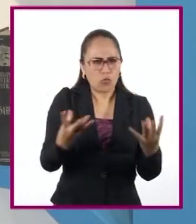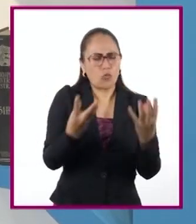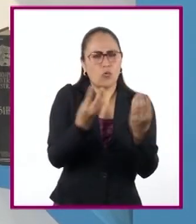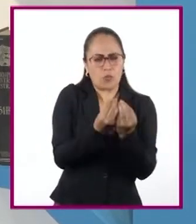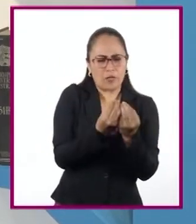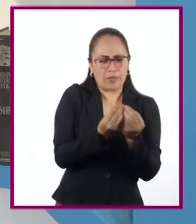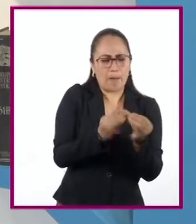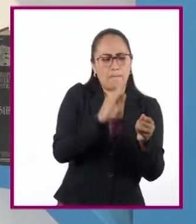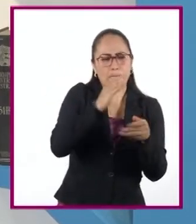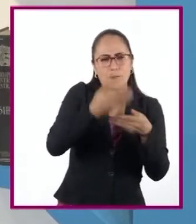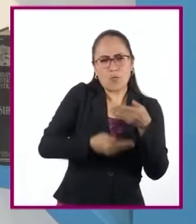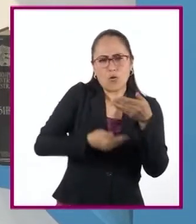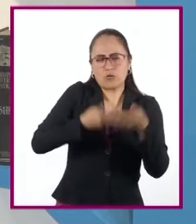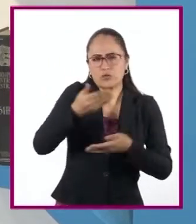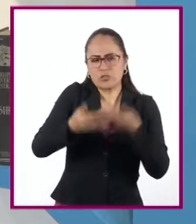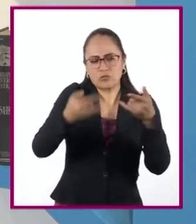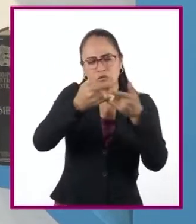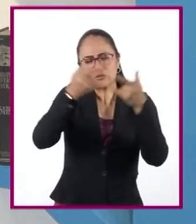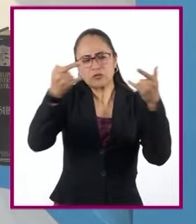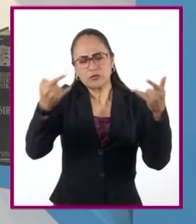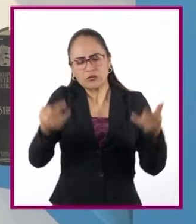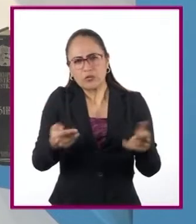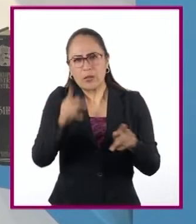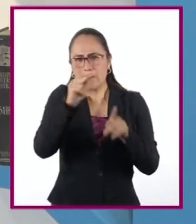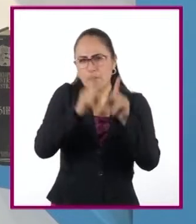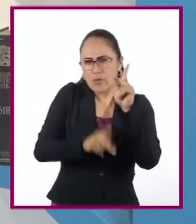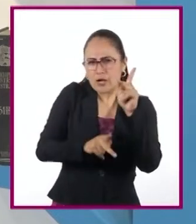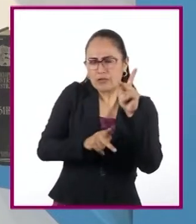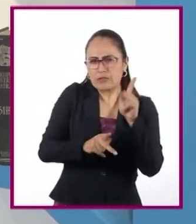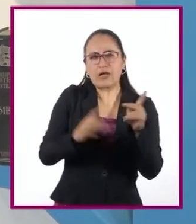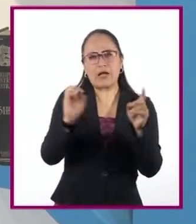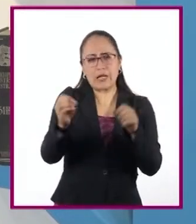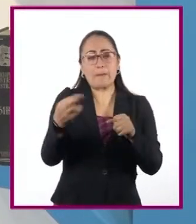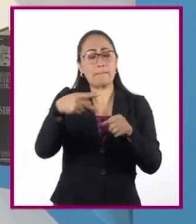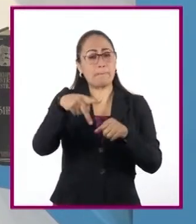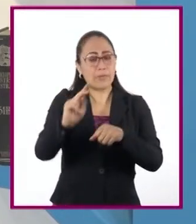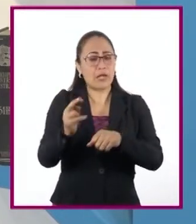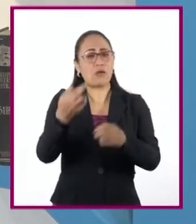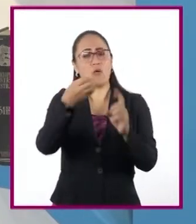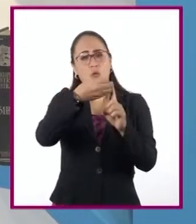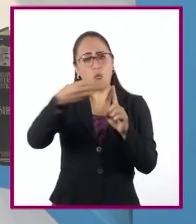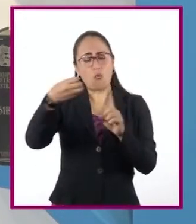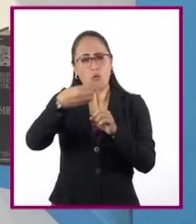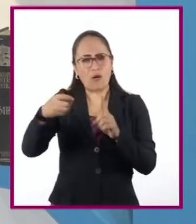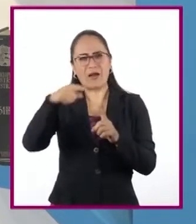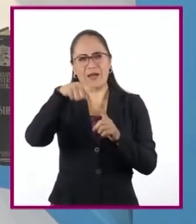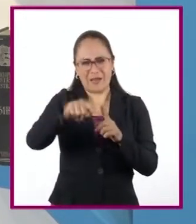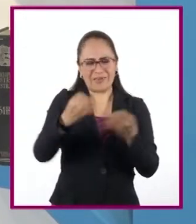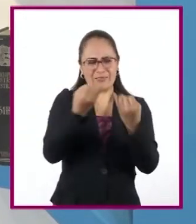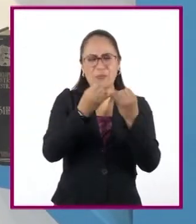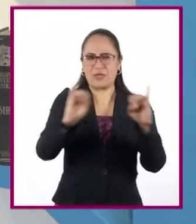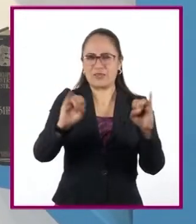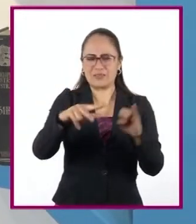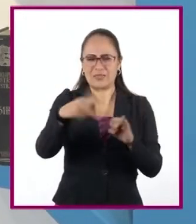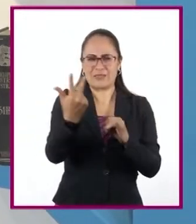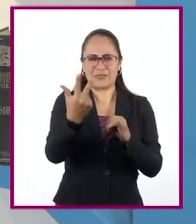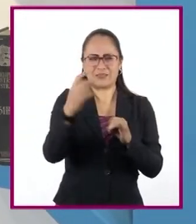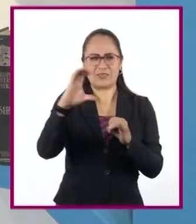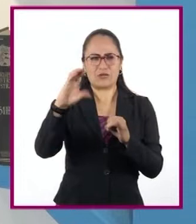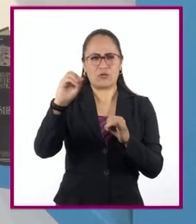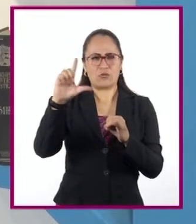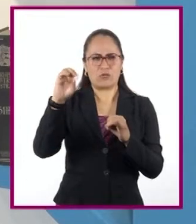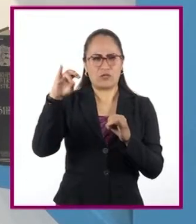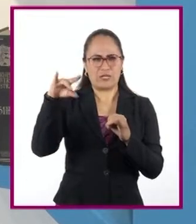proceso histórico, de manera organizada, como lo es la independencia de las 13 colonias, que